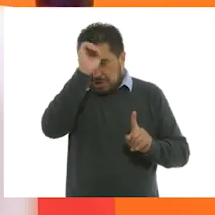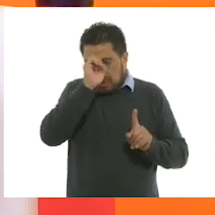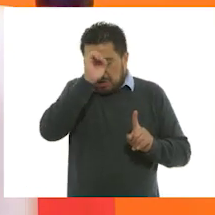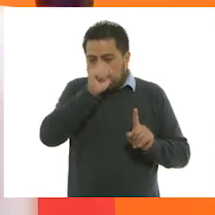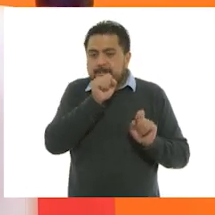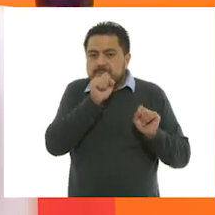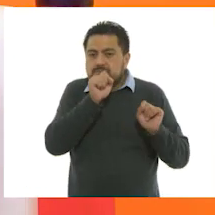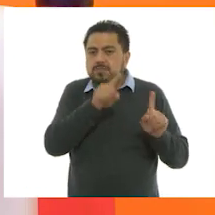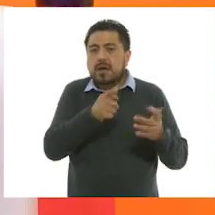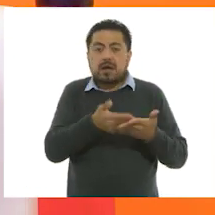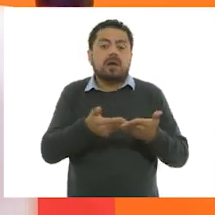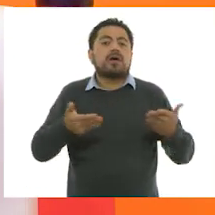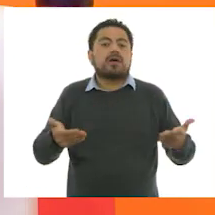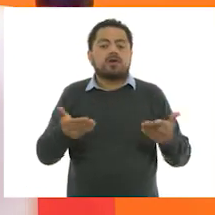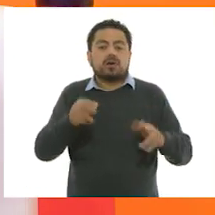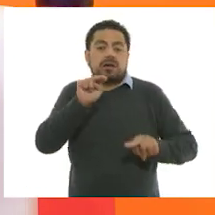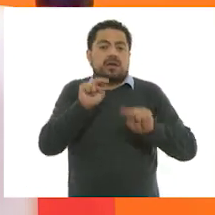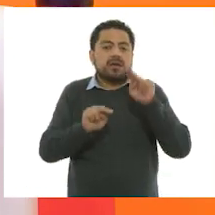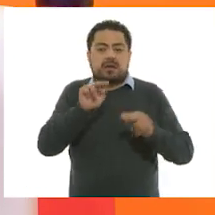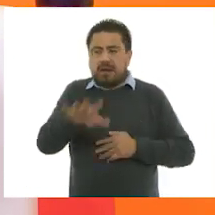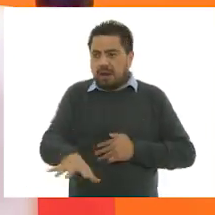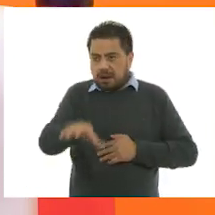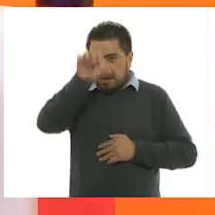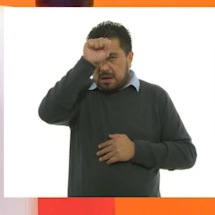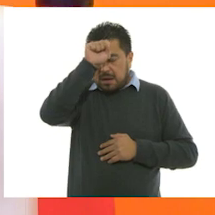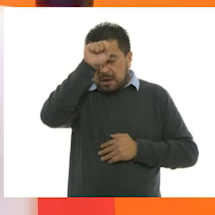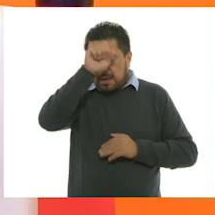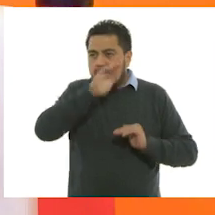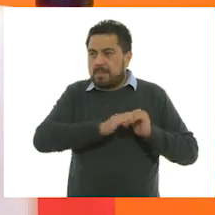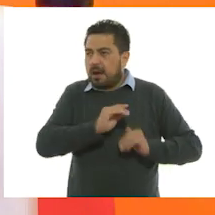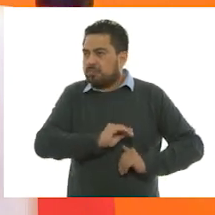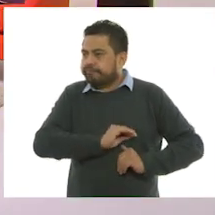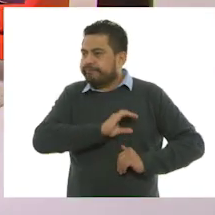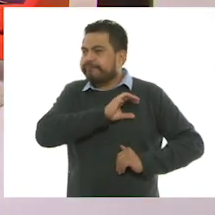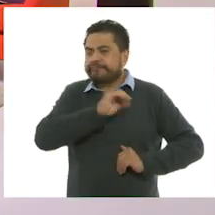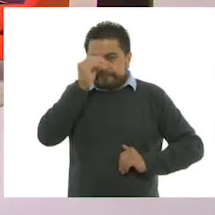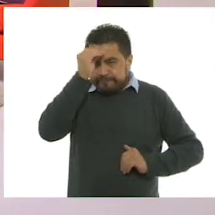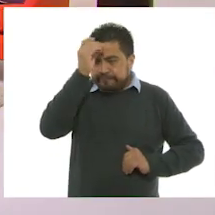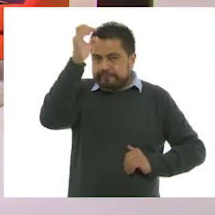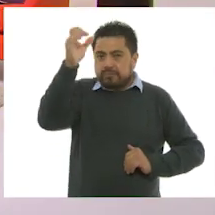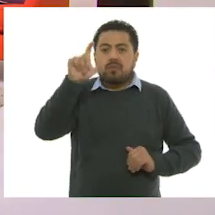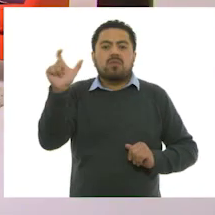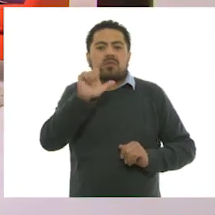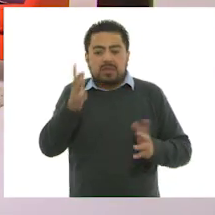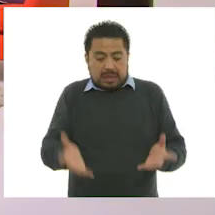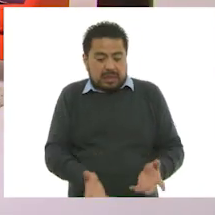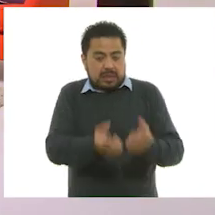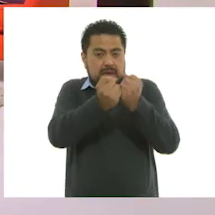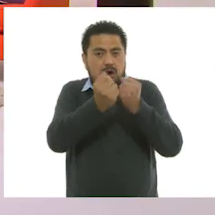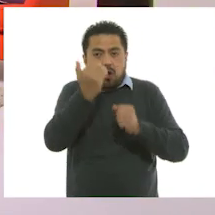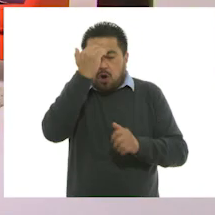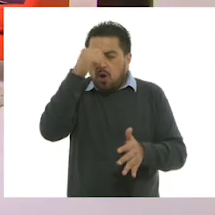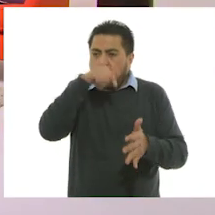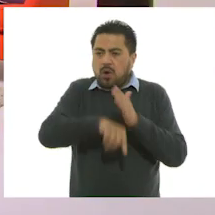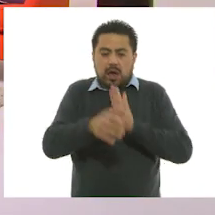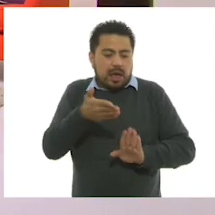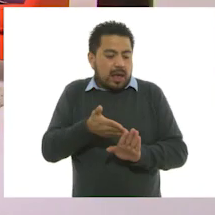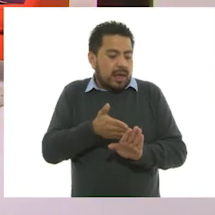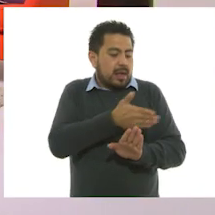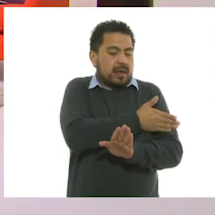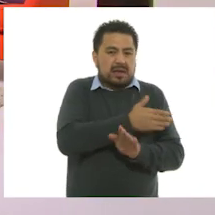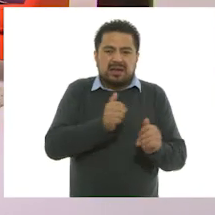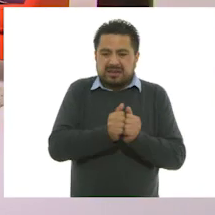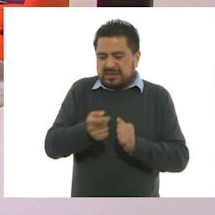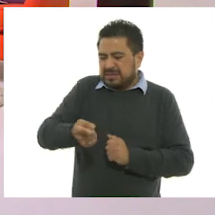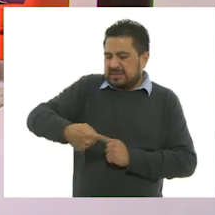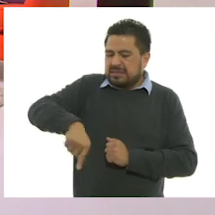la misma. Entonces, su nivel de adquisición se va enriqueciendo. Una vez que rescatamos conocimientos previos con ellas y